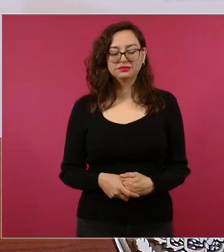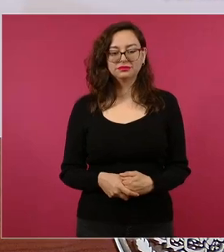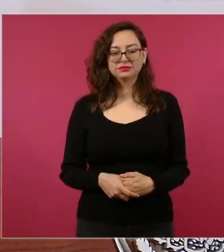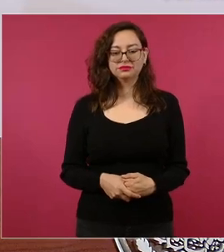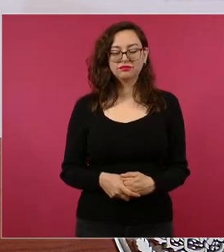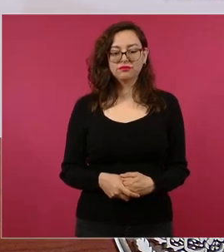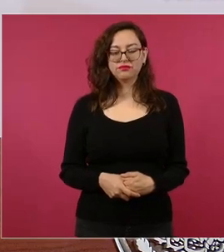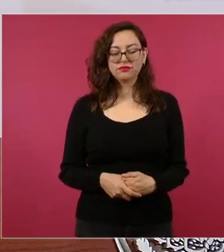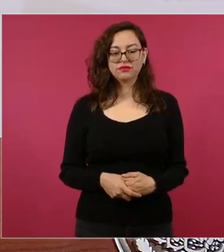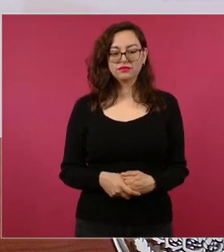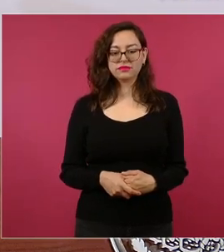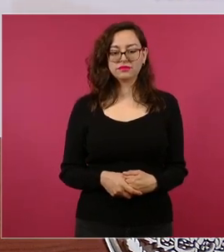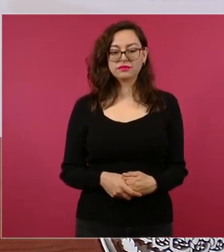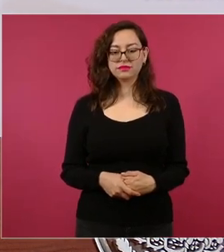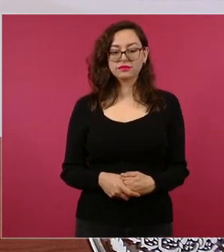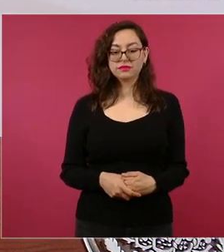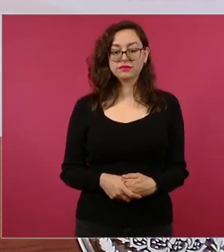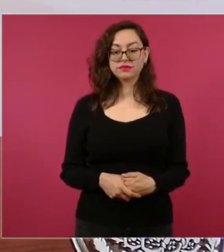El que